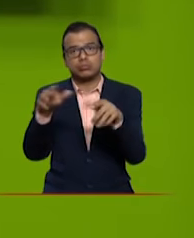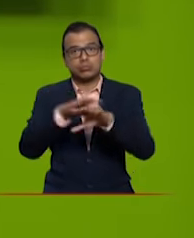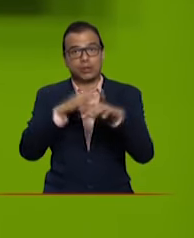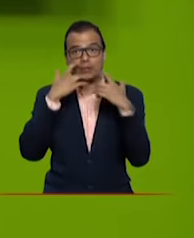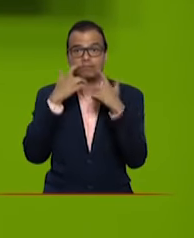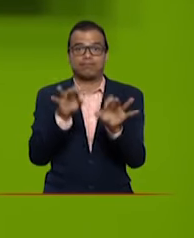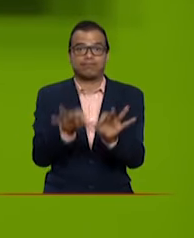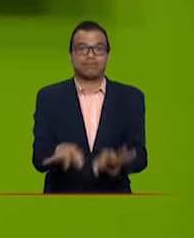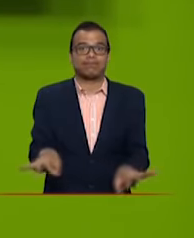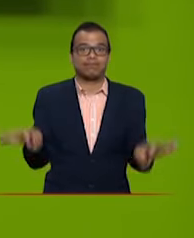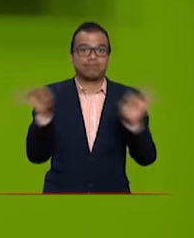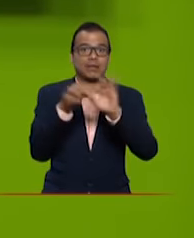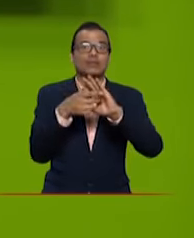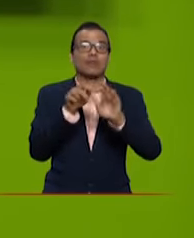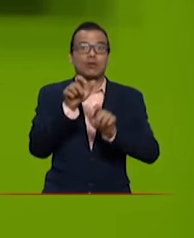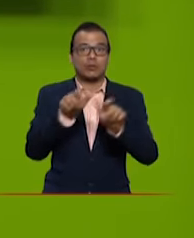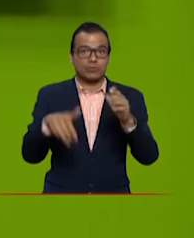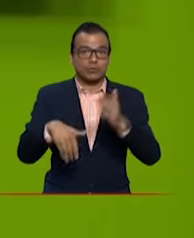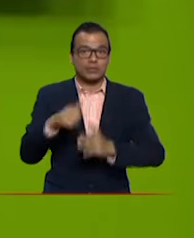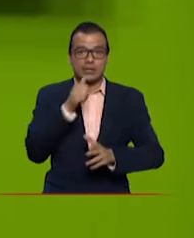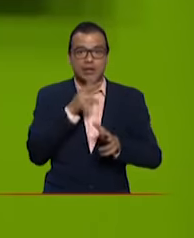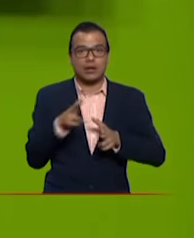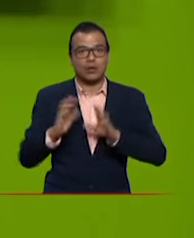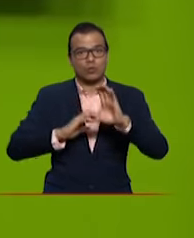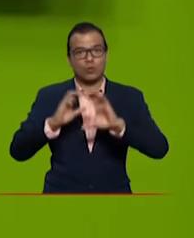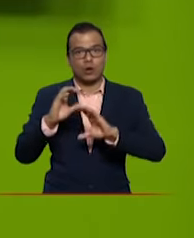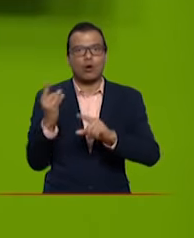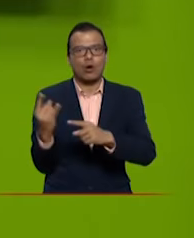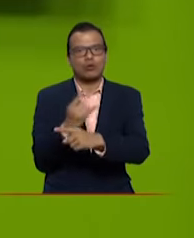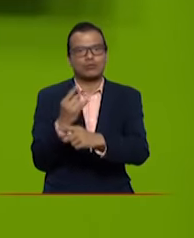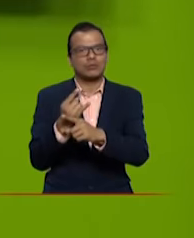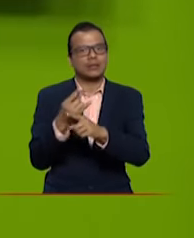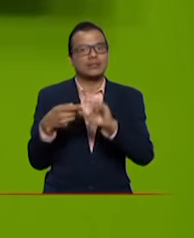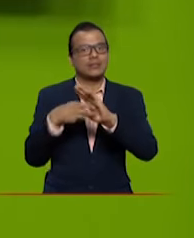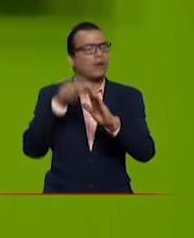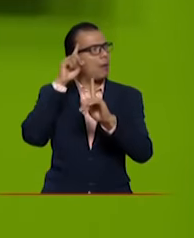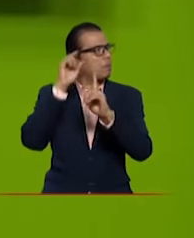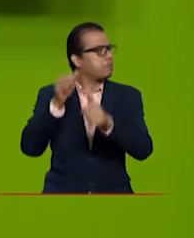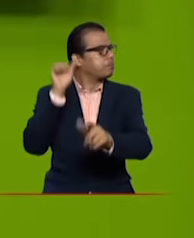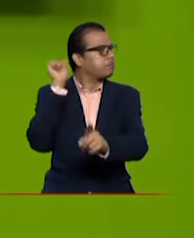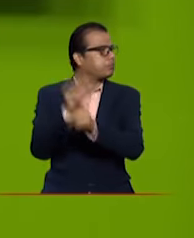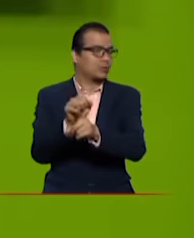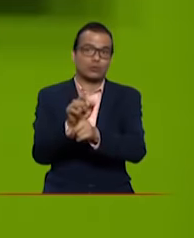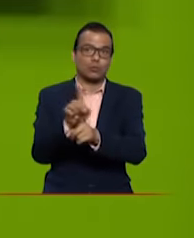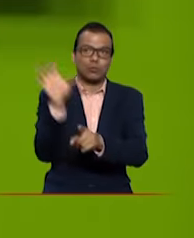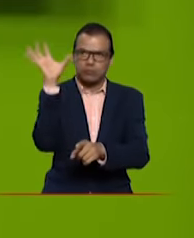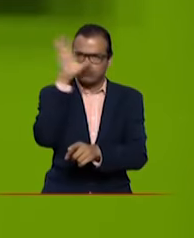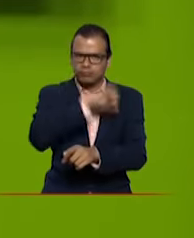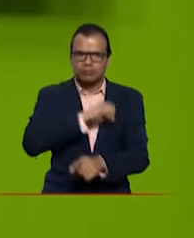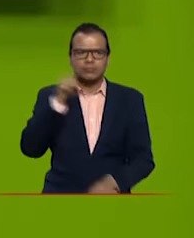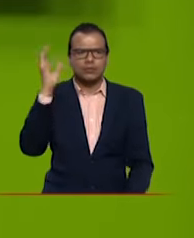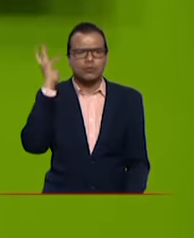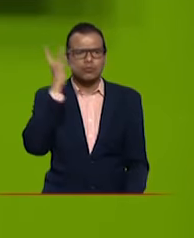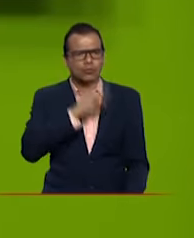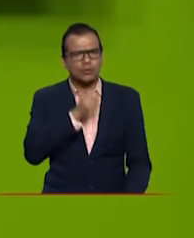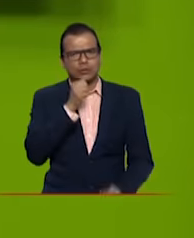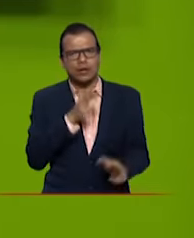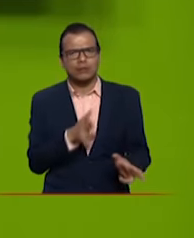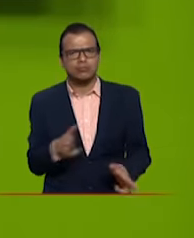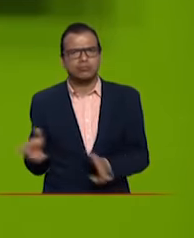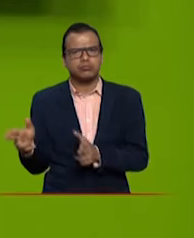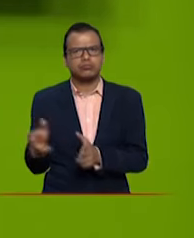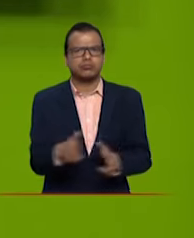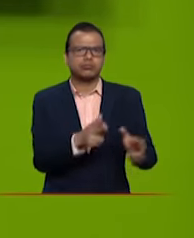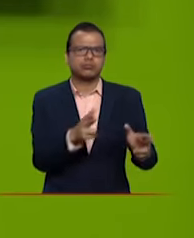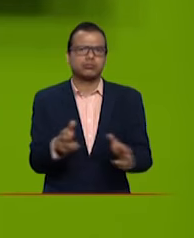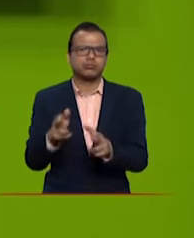dejar de no darle mal la espalda al río y antes mirarlo como un río resiliente, un río hermoso, el cual van a poder disfrutar.